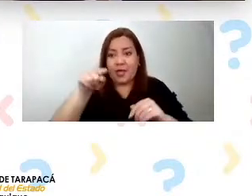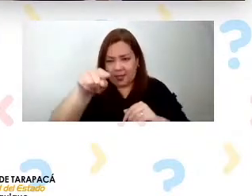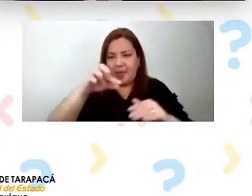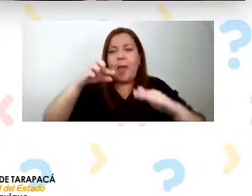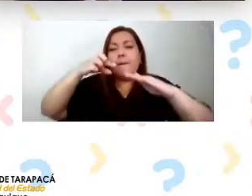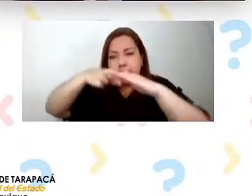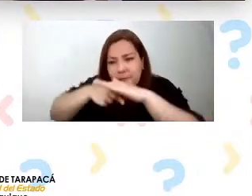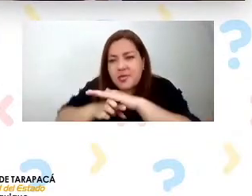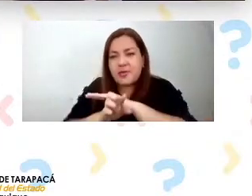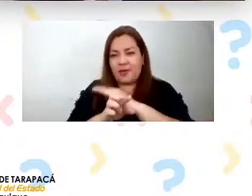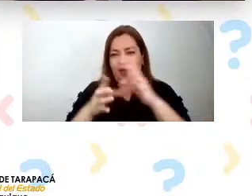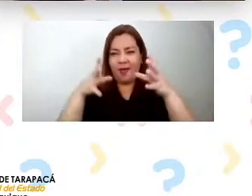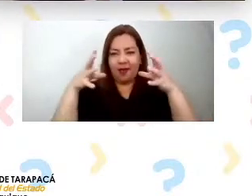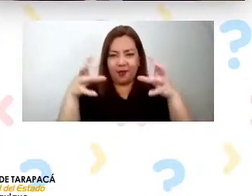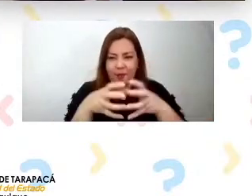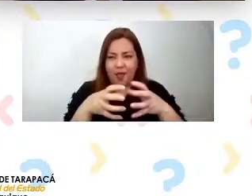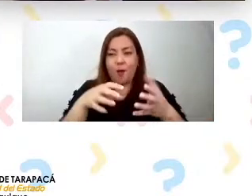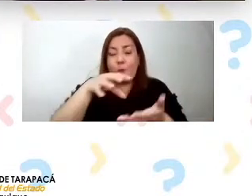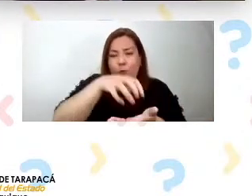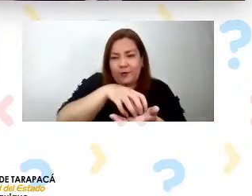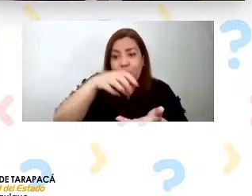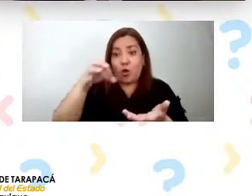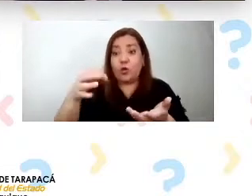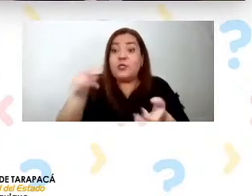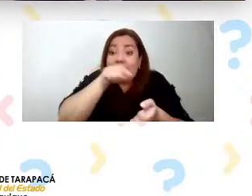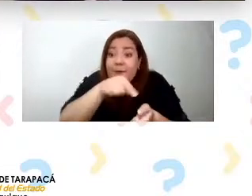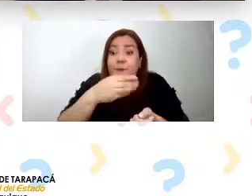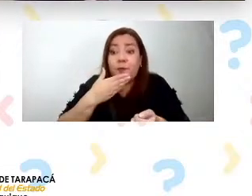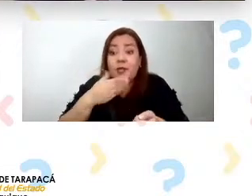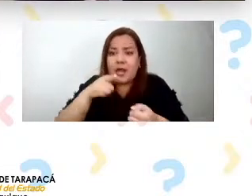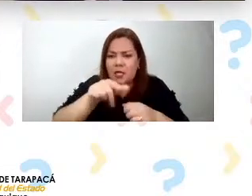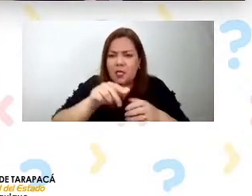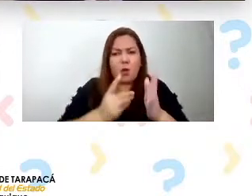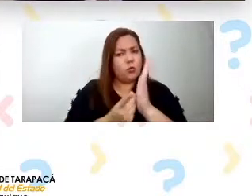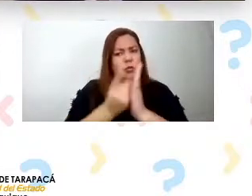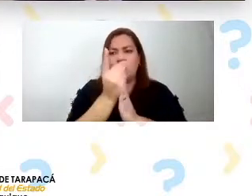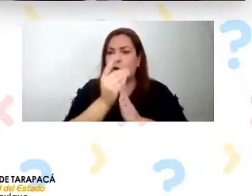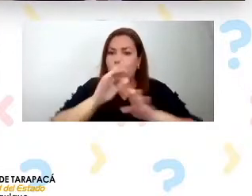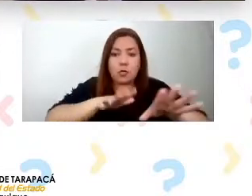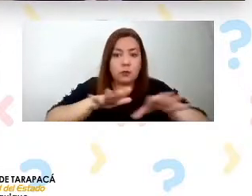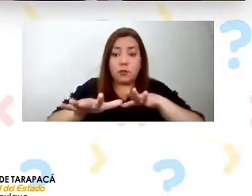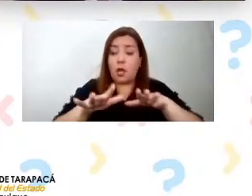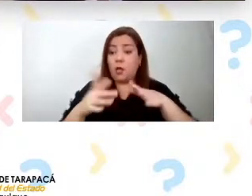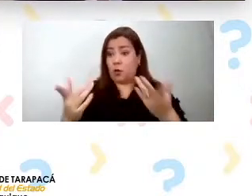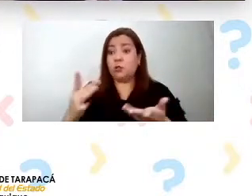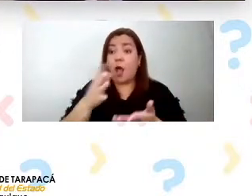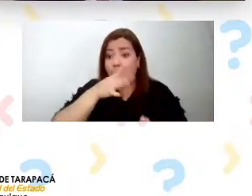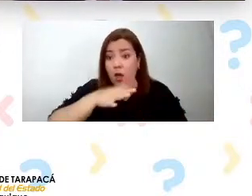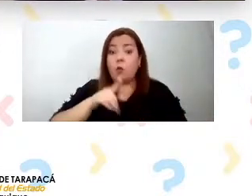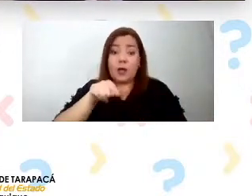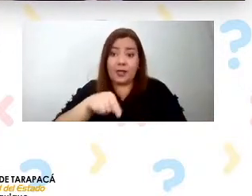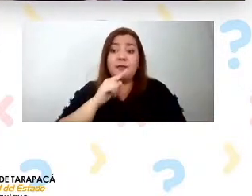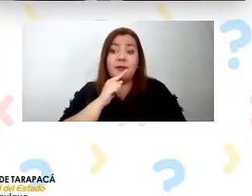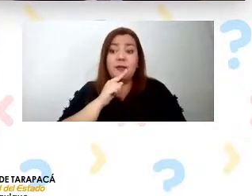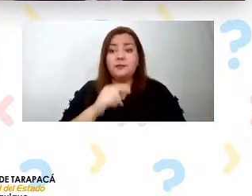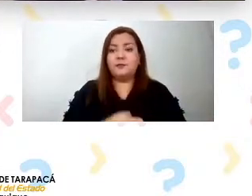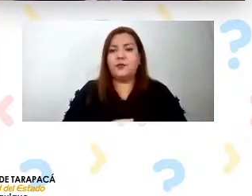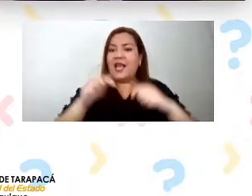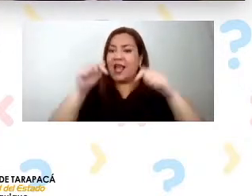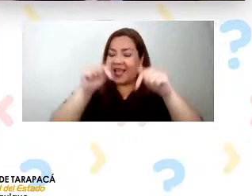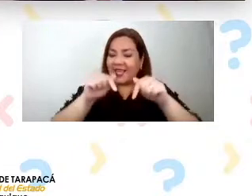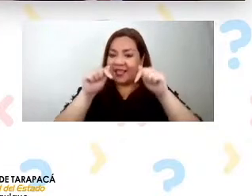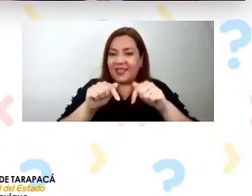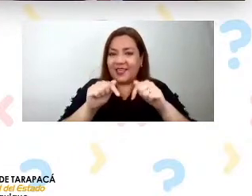¿no es cierto?, que también desarrollan su actividad en base a los recursos hídricos. Y en el oasis de Pica, acá